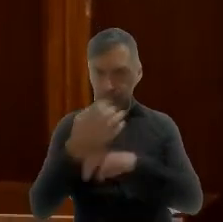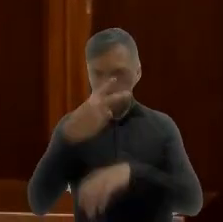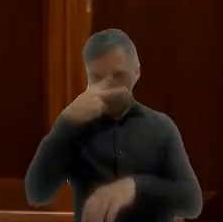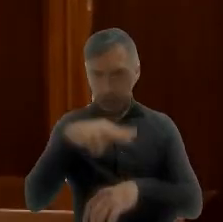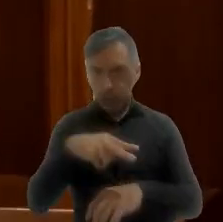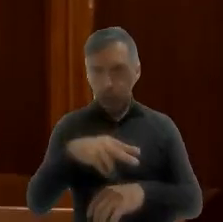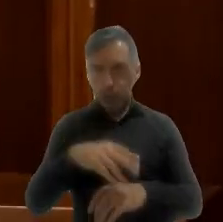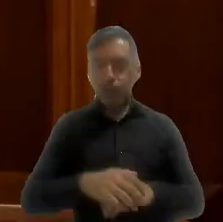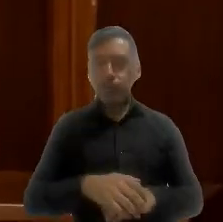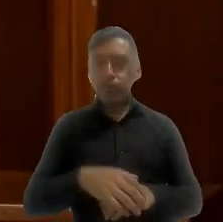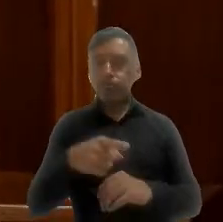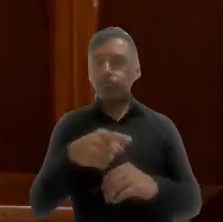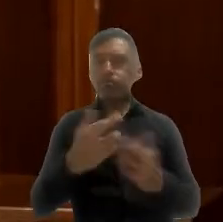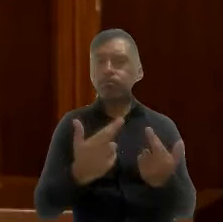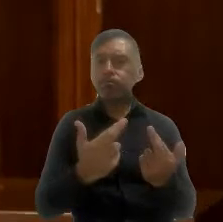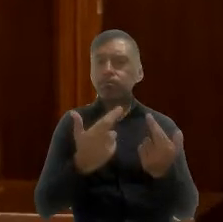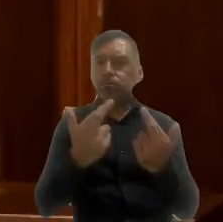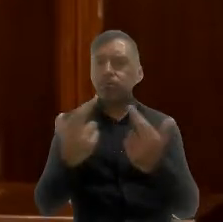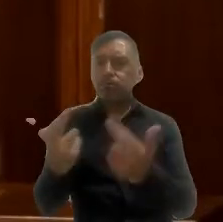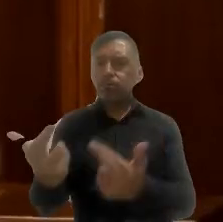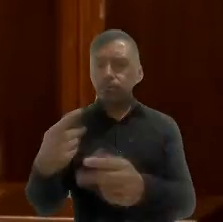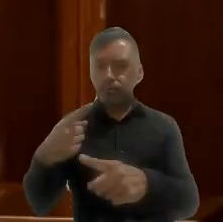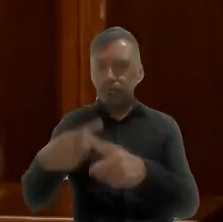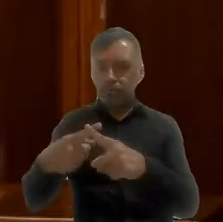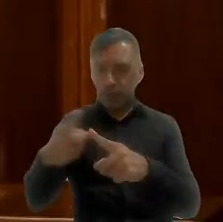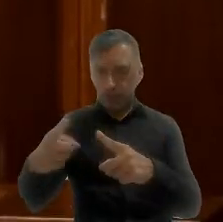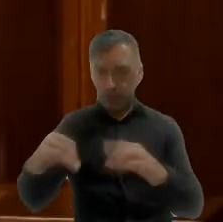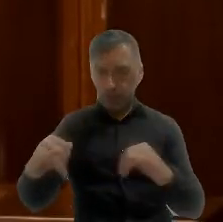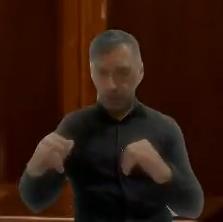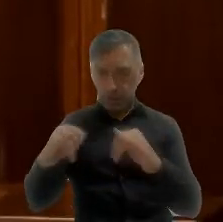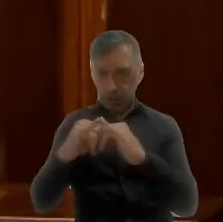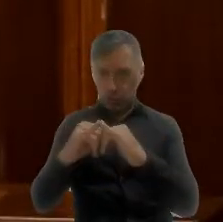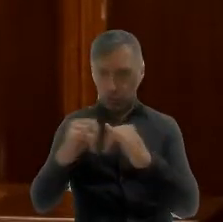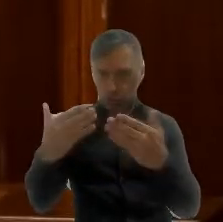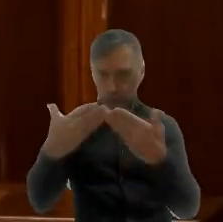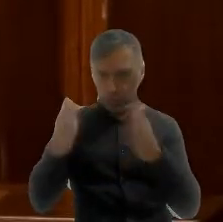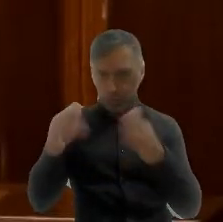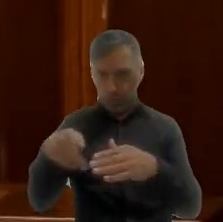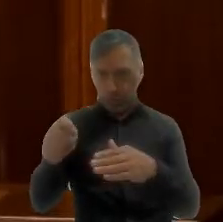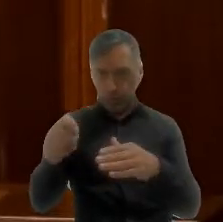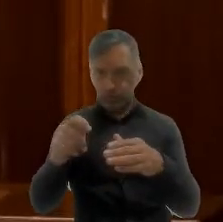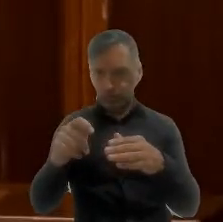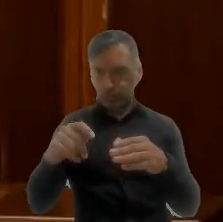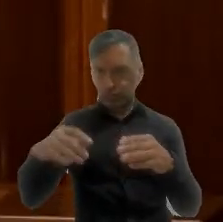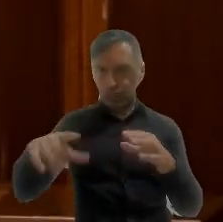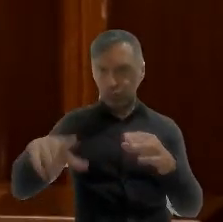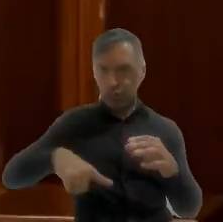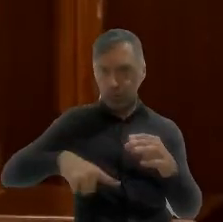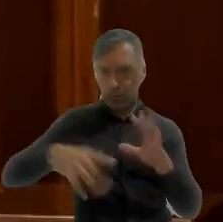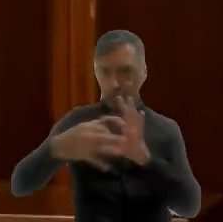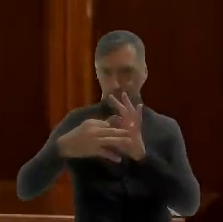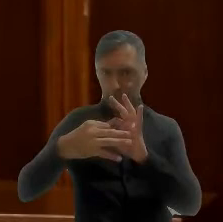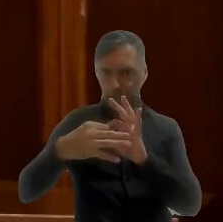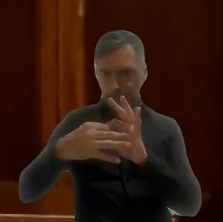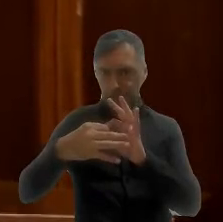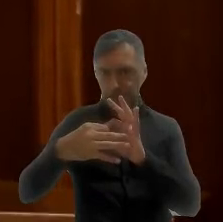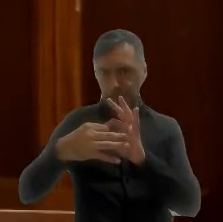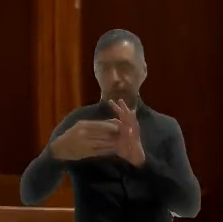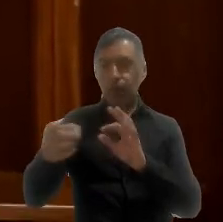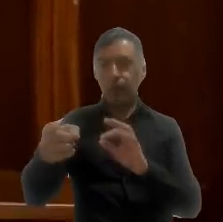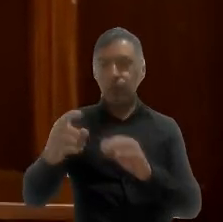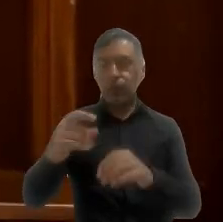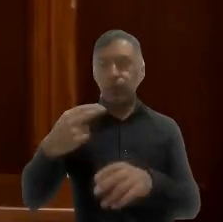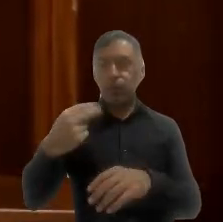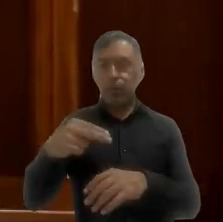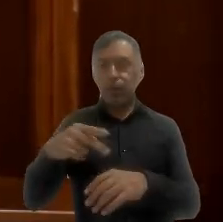donados a favor del organismo público descentralizado de carácter estatal, denominado Universidad